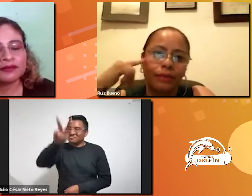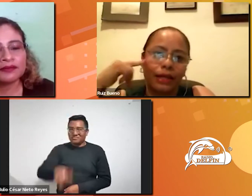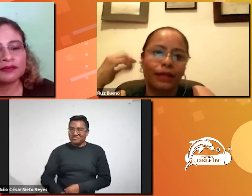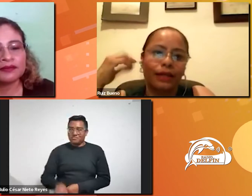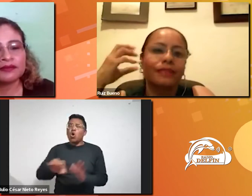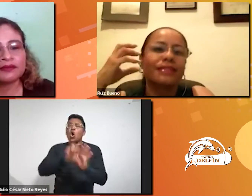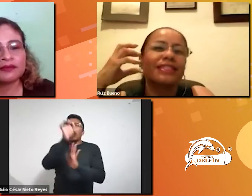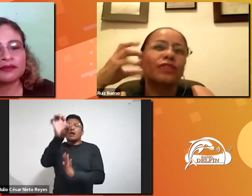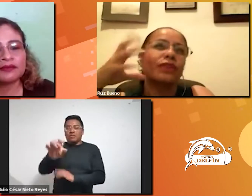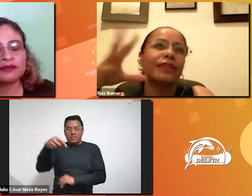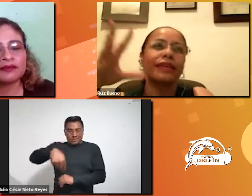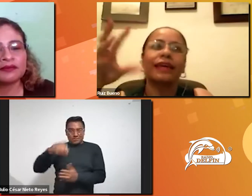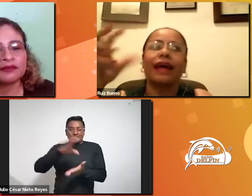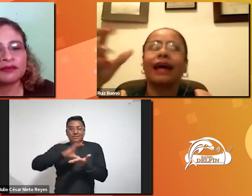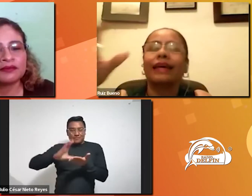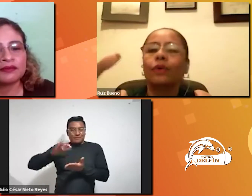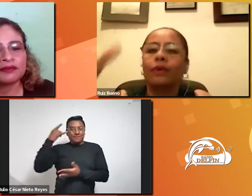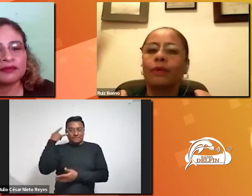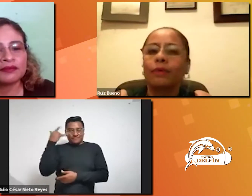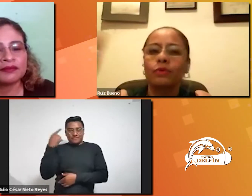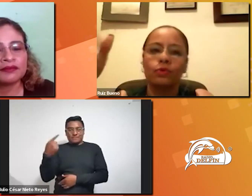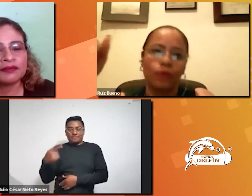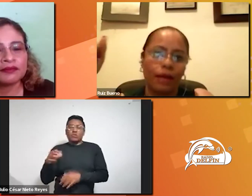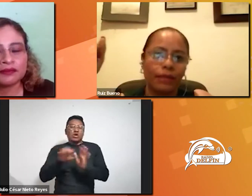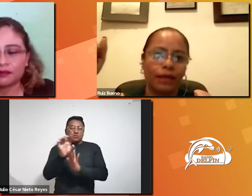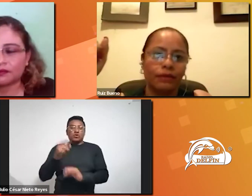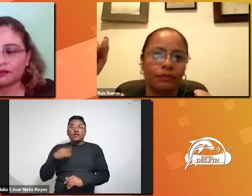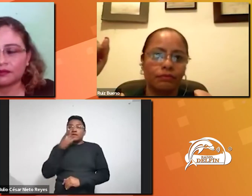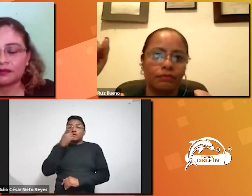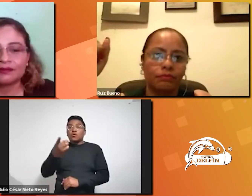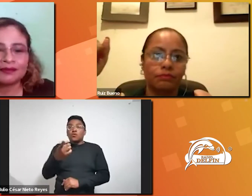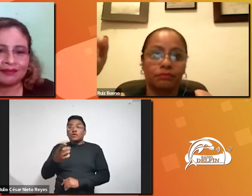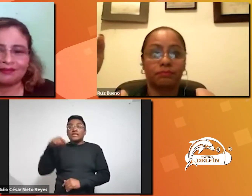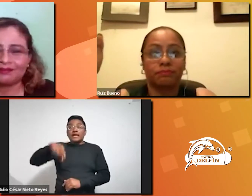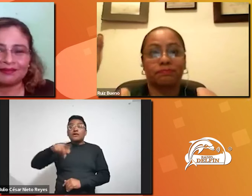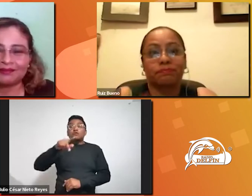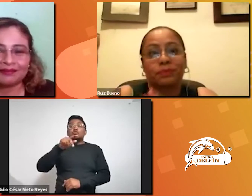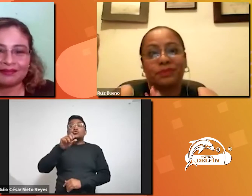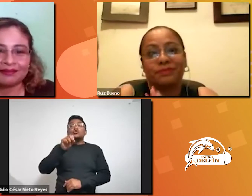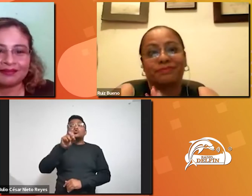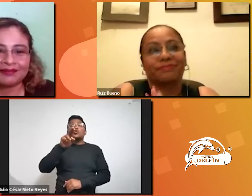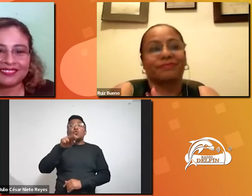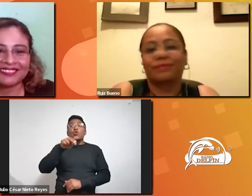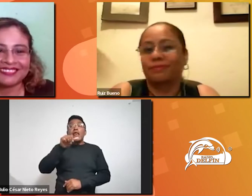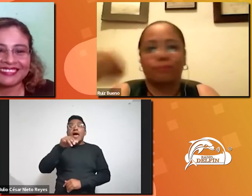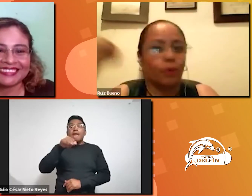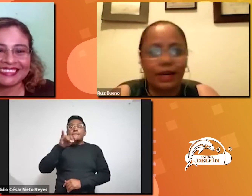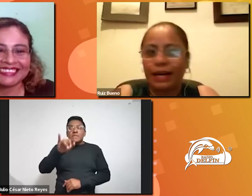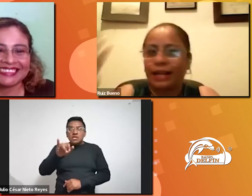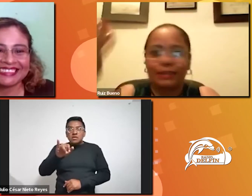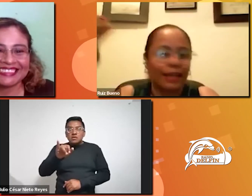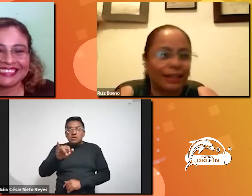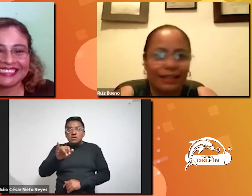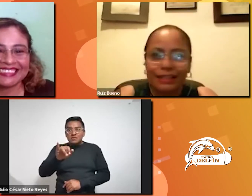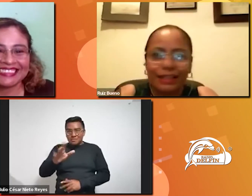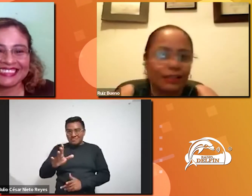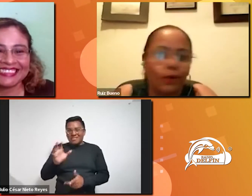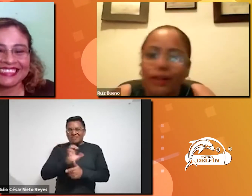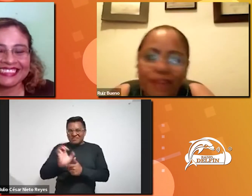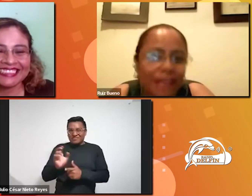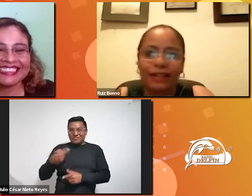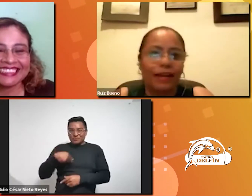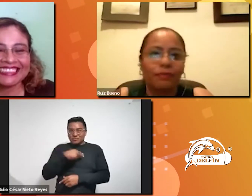del Carmen. Si yo te dijera, híjole, va a haber un tsunami, pues por las